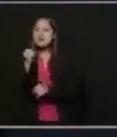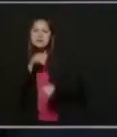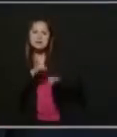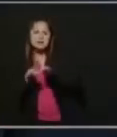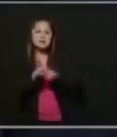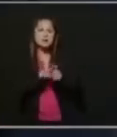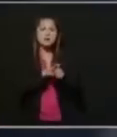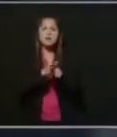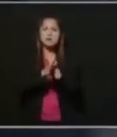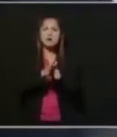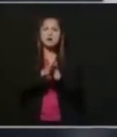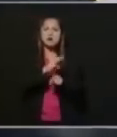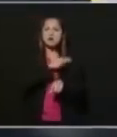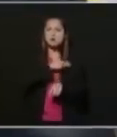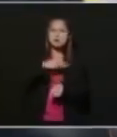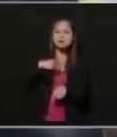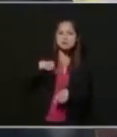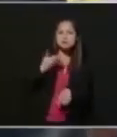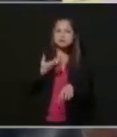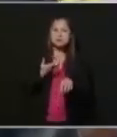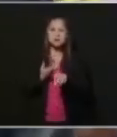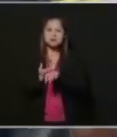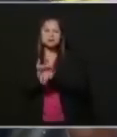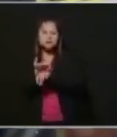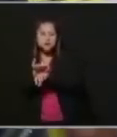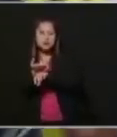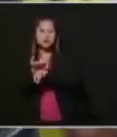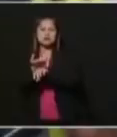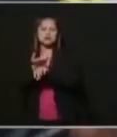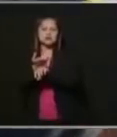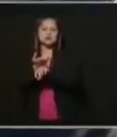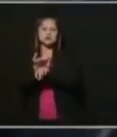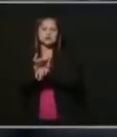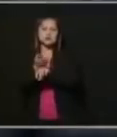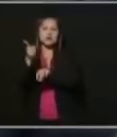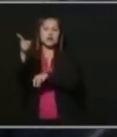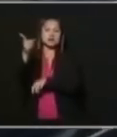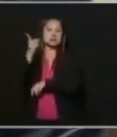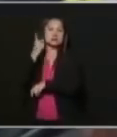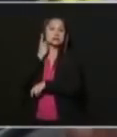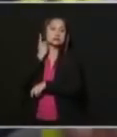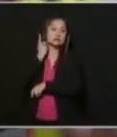en municipios, en estados. Y ese diputado